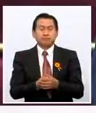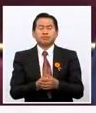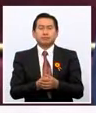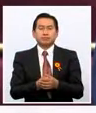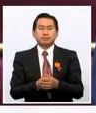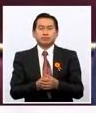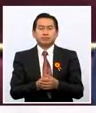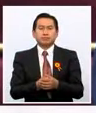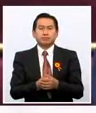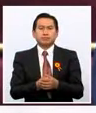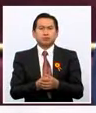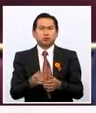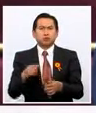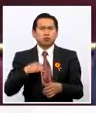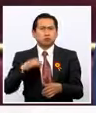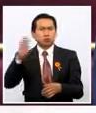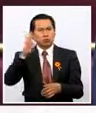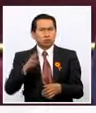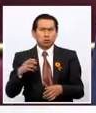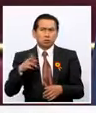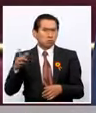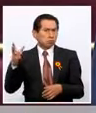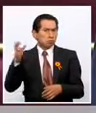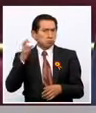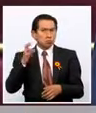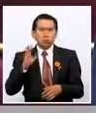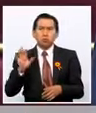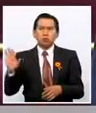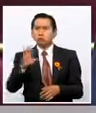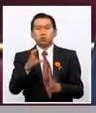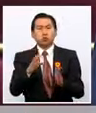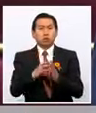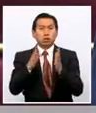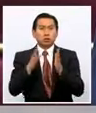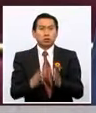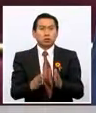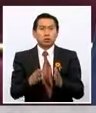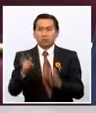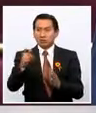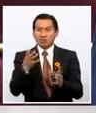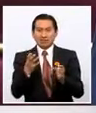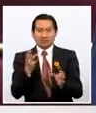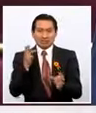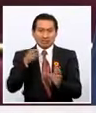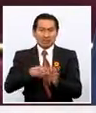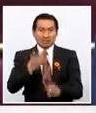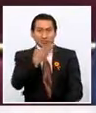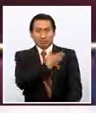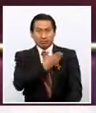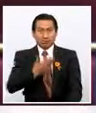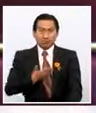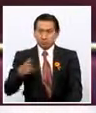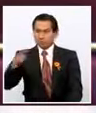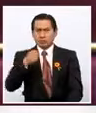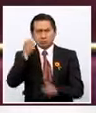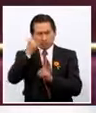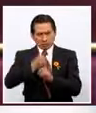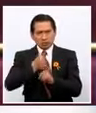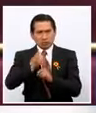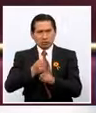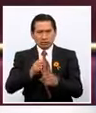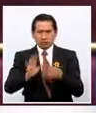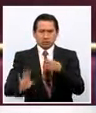nunca escuché a los candidatos que hoy compiten por la presidencia peleando para defender